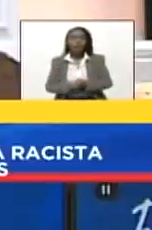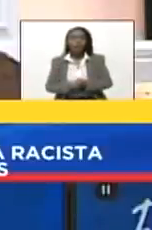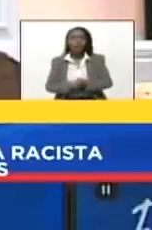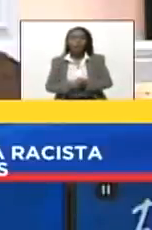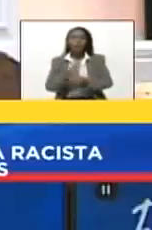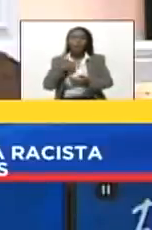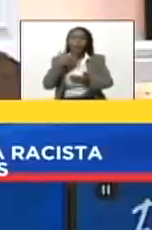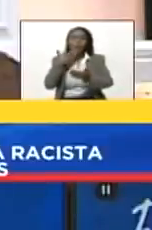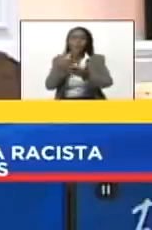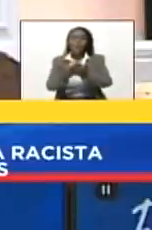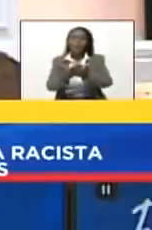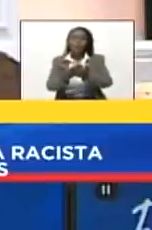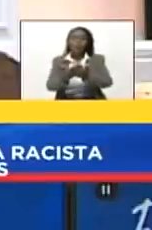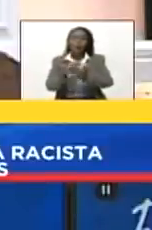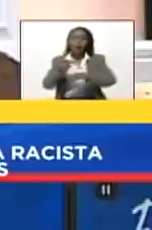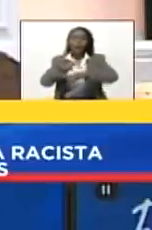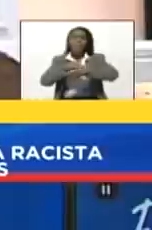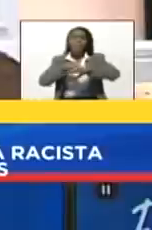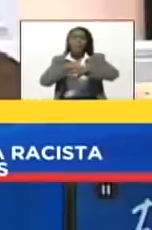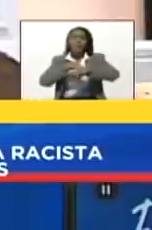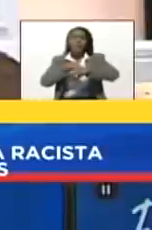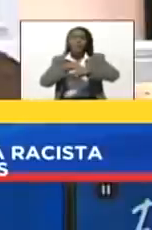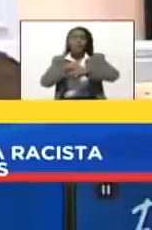y le pido al ministro